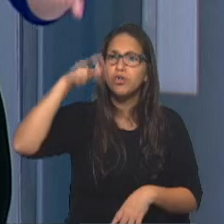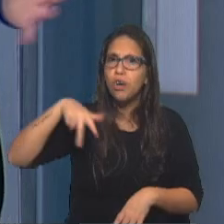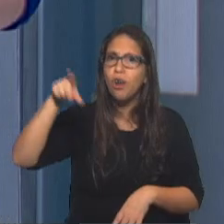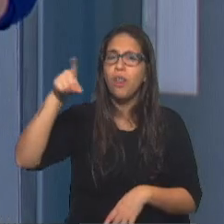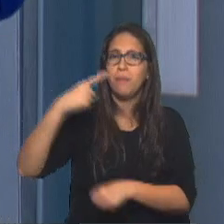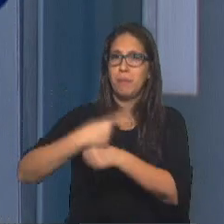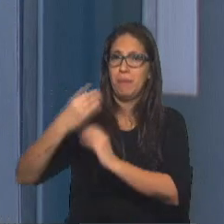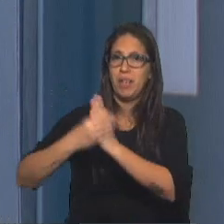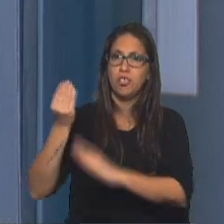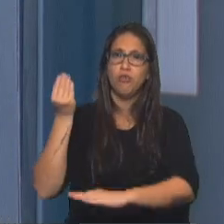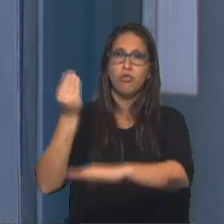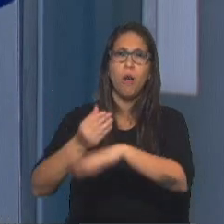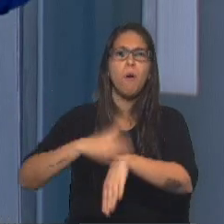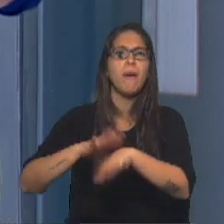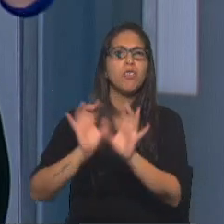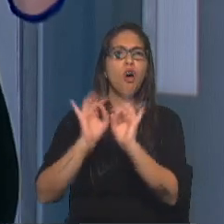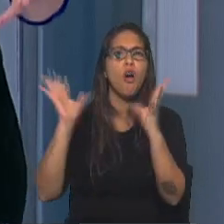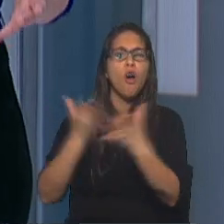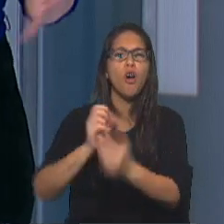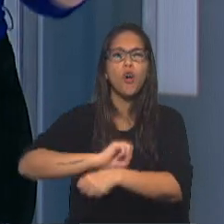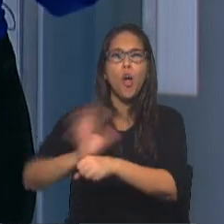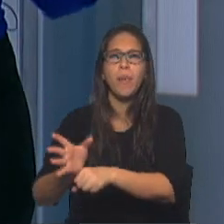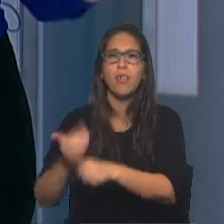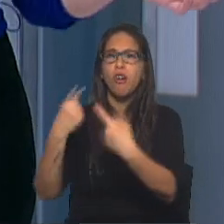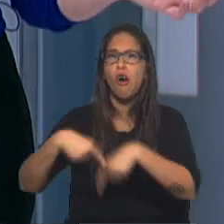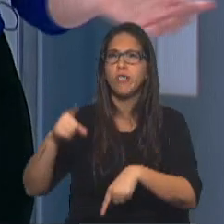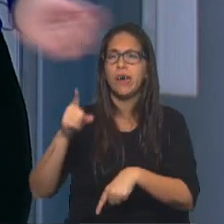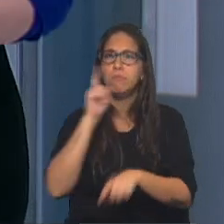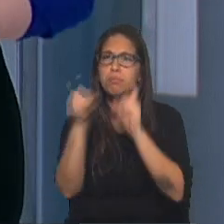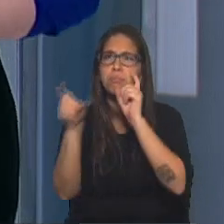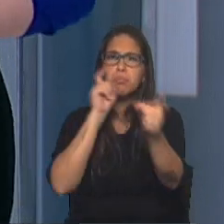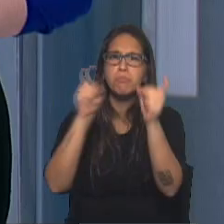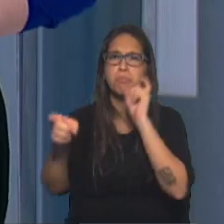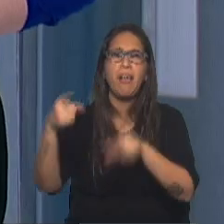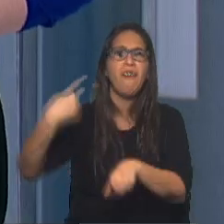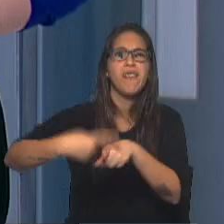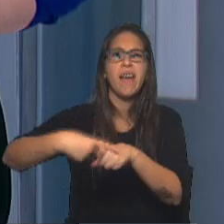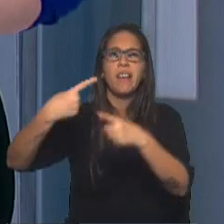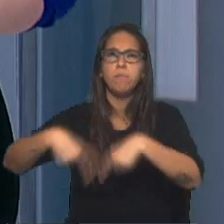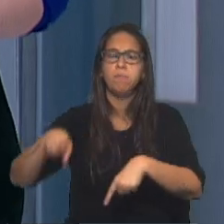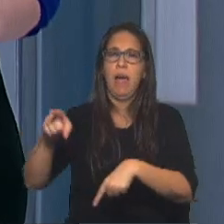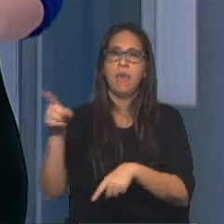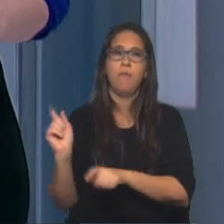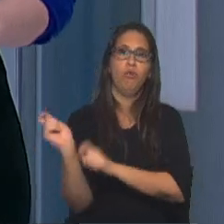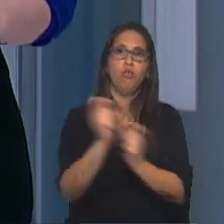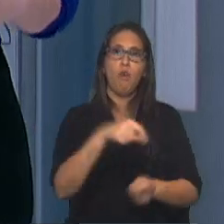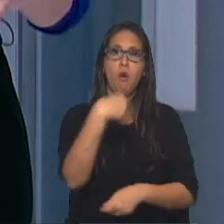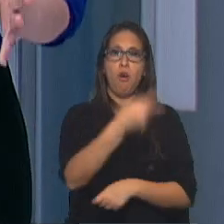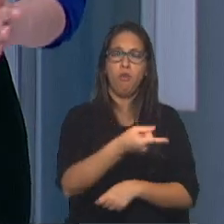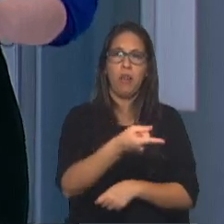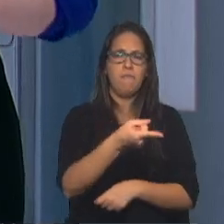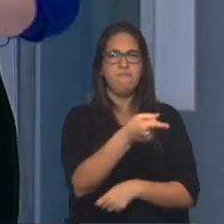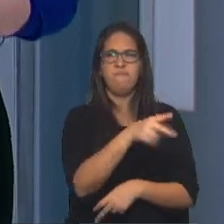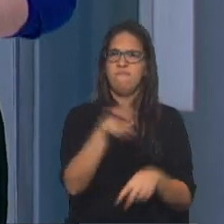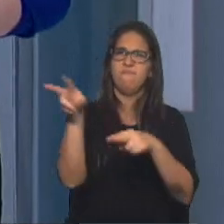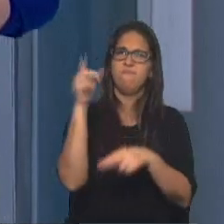que tenía que hacer en el COVID y se conocieron fiestas y demás? Bueno, ahí empieza a hacerse muy conocido Starmer porque lo empieza a cuestionar en